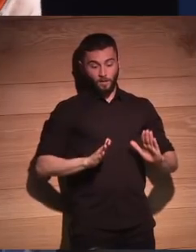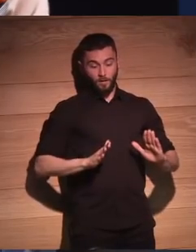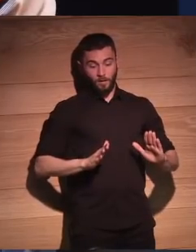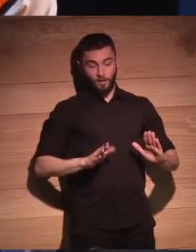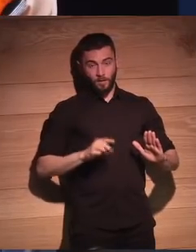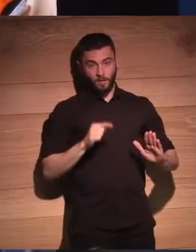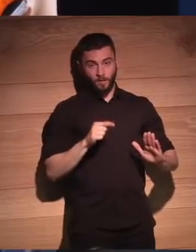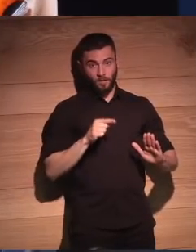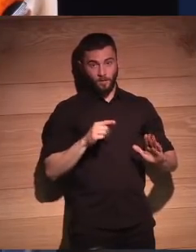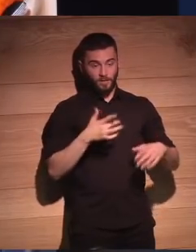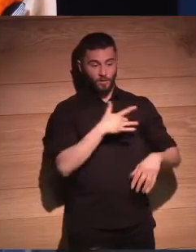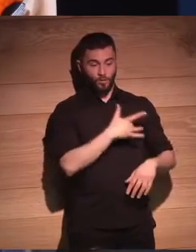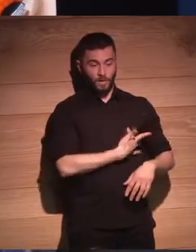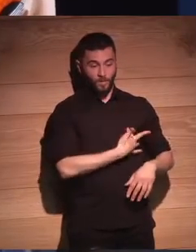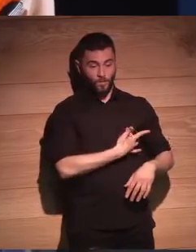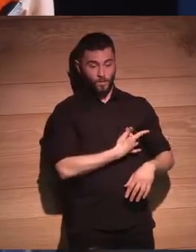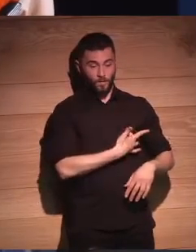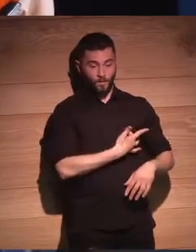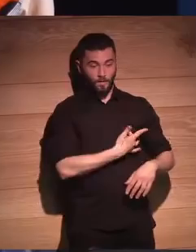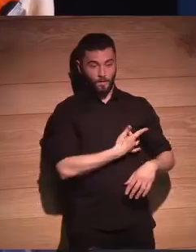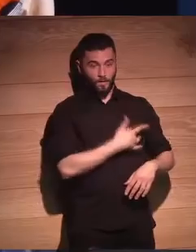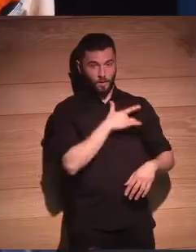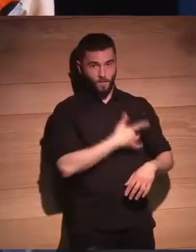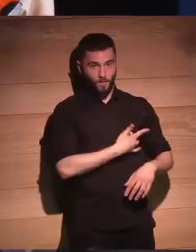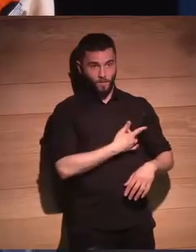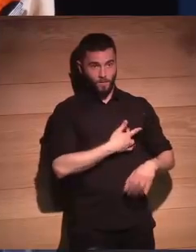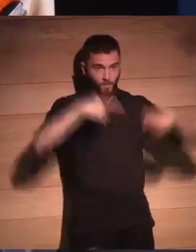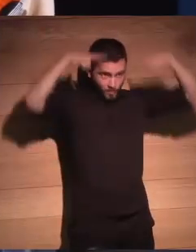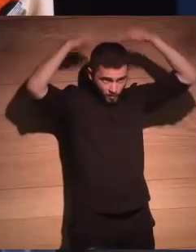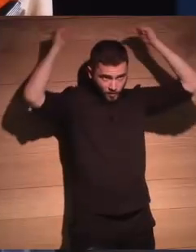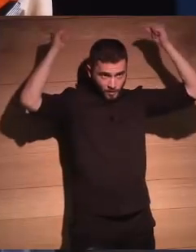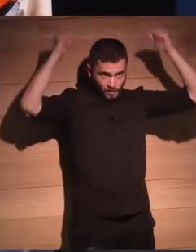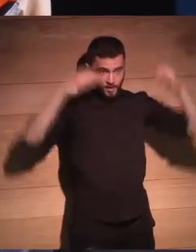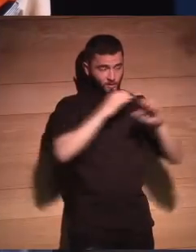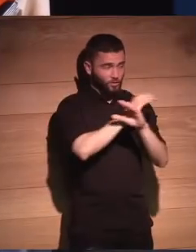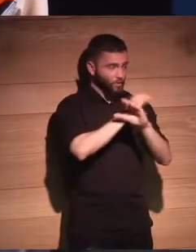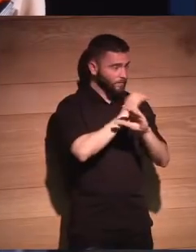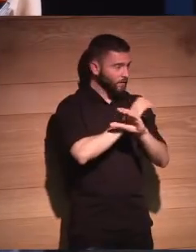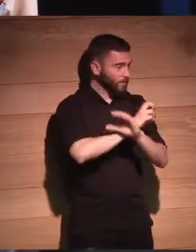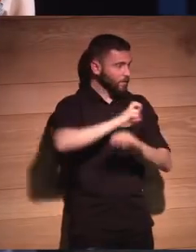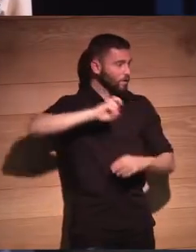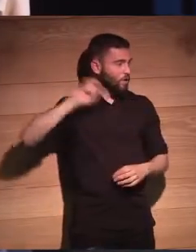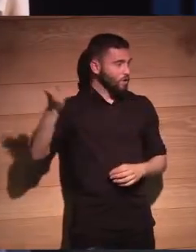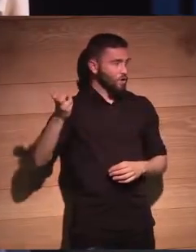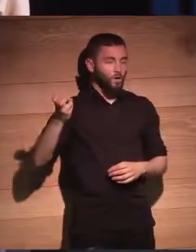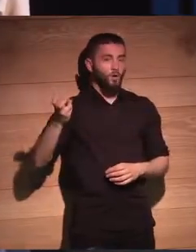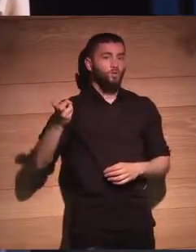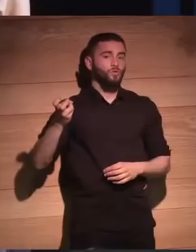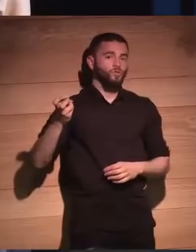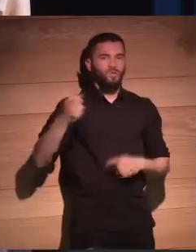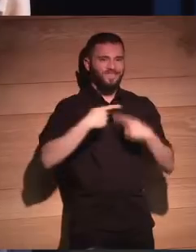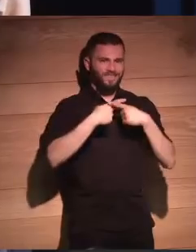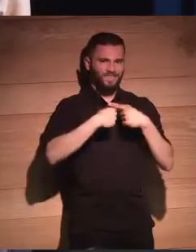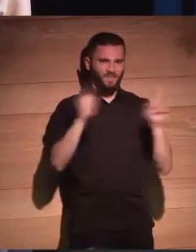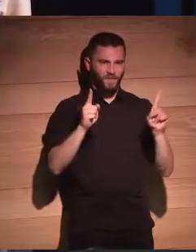cuando nace de una manera como muy, muy simple, que podría ser una comparsa en cualquier otro TVO, y sin embargo va teniendo entidad, es